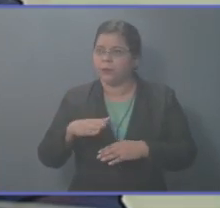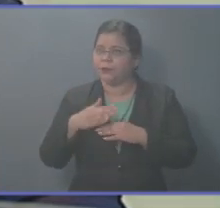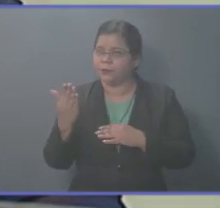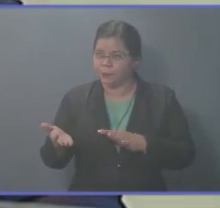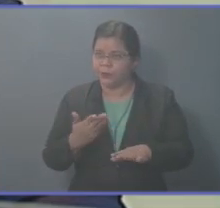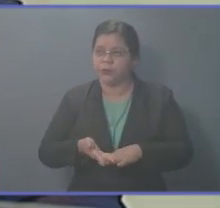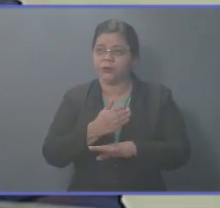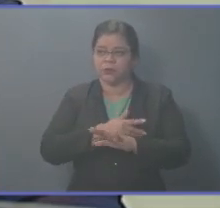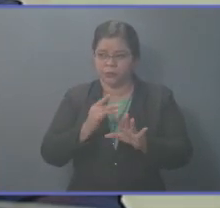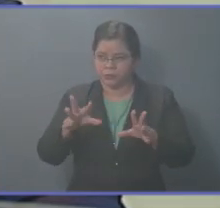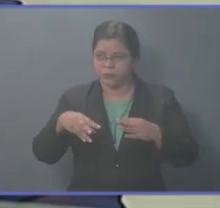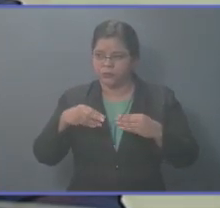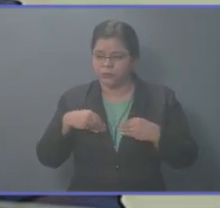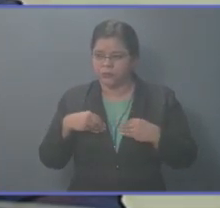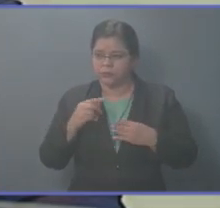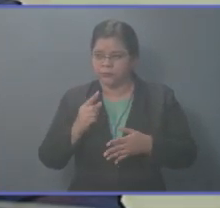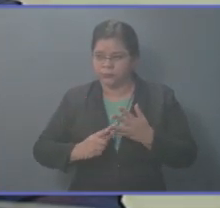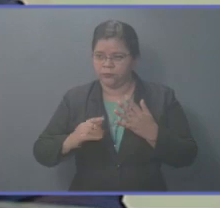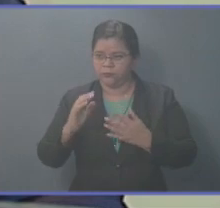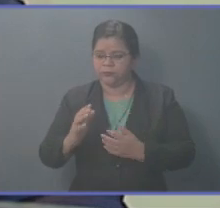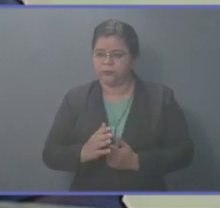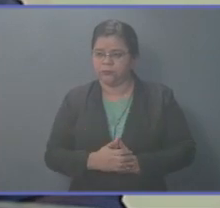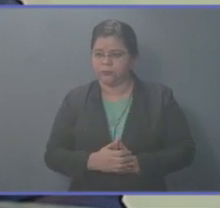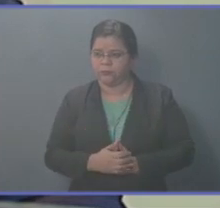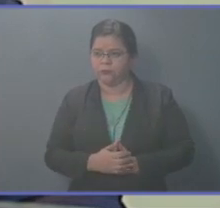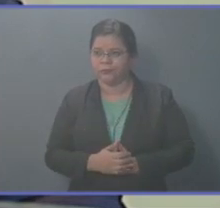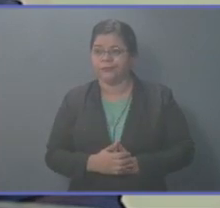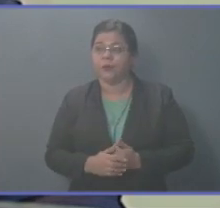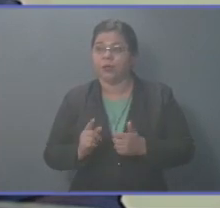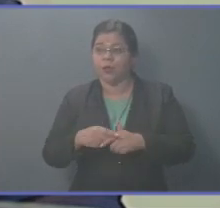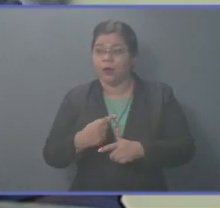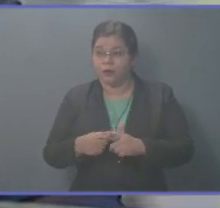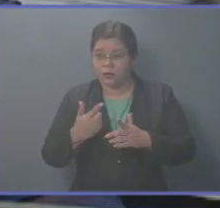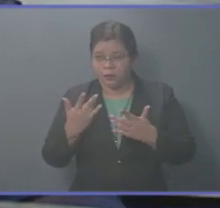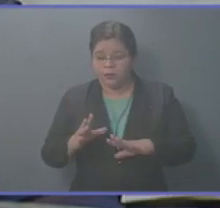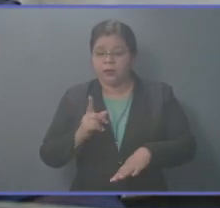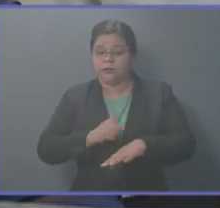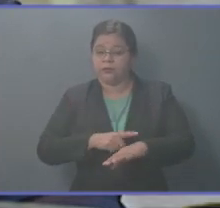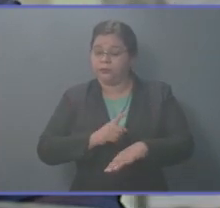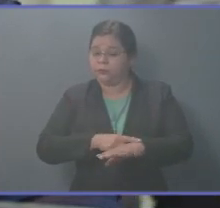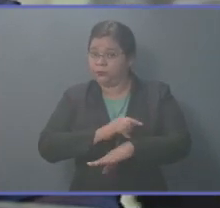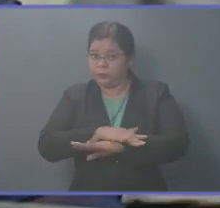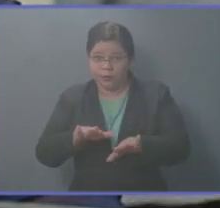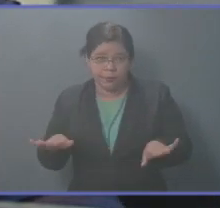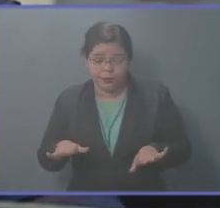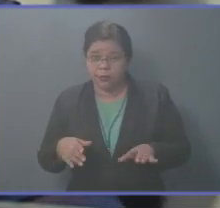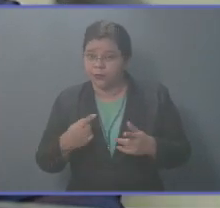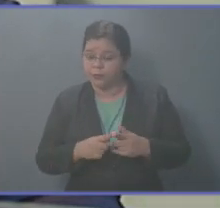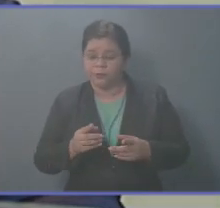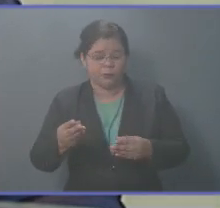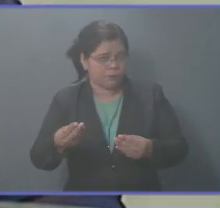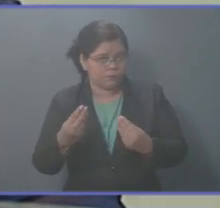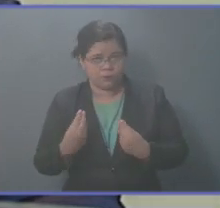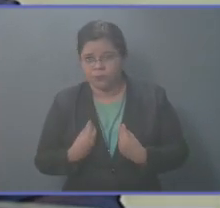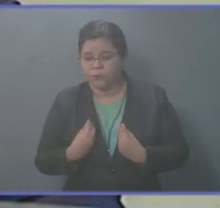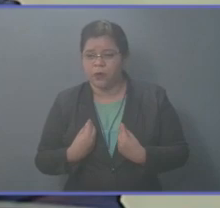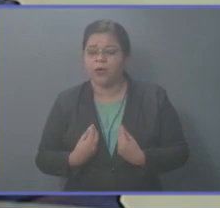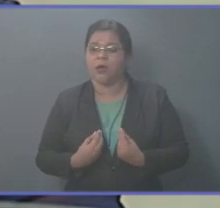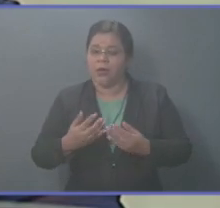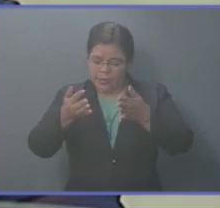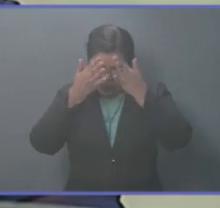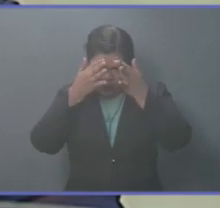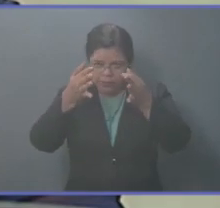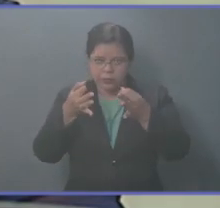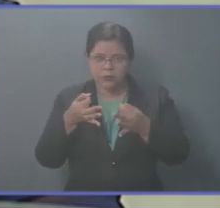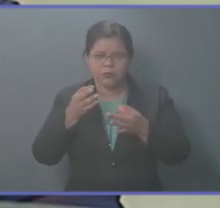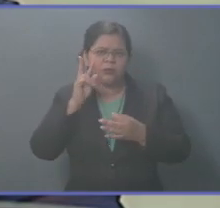se haya recibido el informe de Consejo de Ministros o que haya transcurrido el plazo sin que éste lo rindiere. Esta decisión